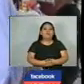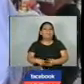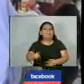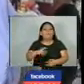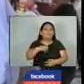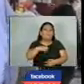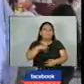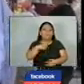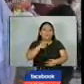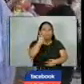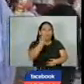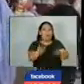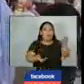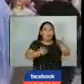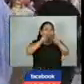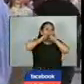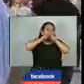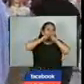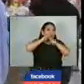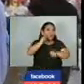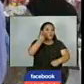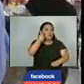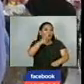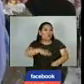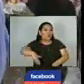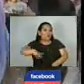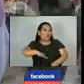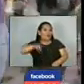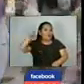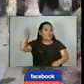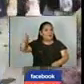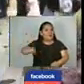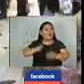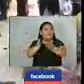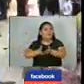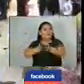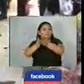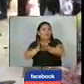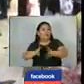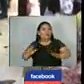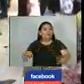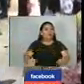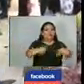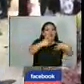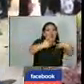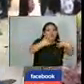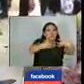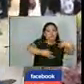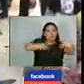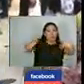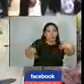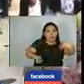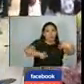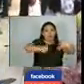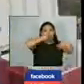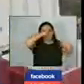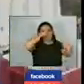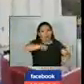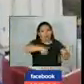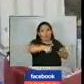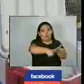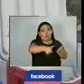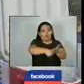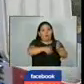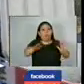Inconforme se encuentran los comerciantes de carnes del Mercado Municipal de Santa Rosa de Lima en la Unión por Nuevas Medidas Impuestas por la Alcaldía para el